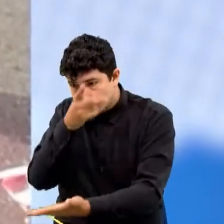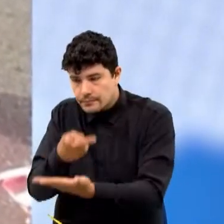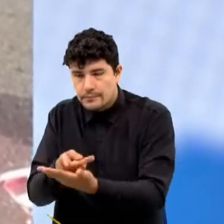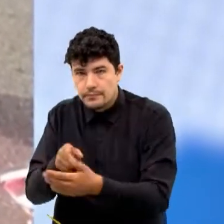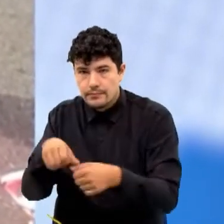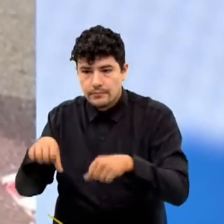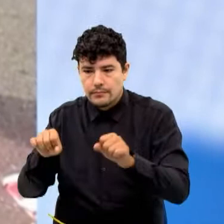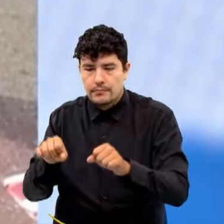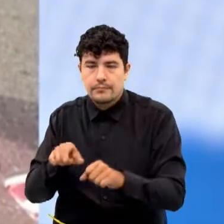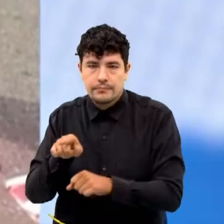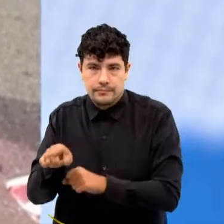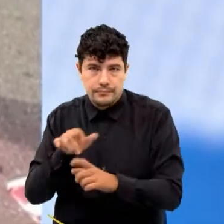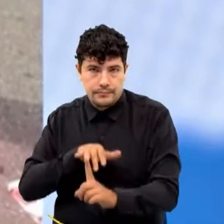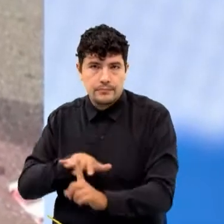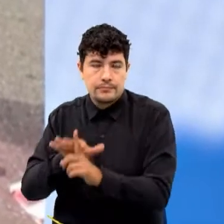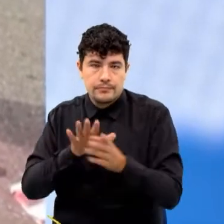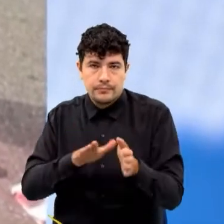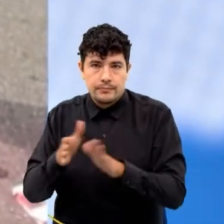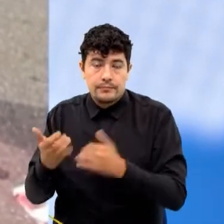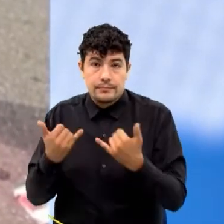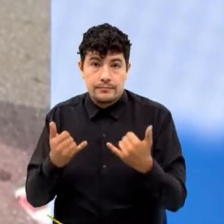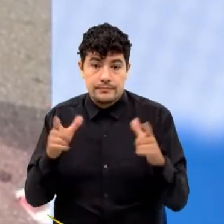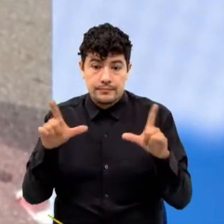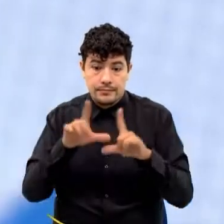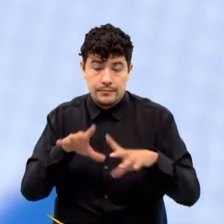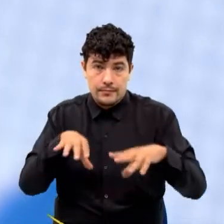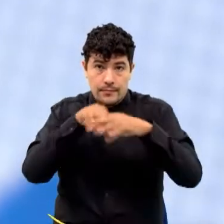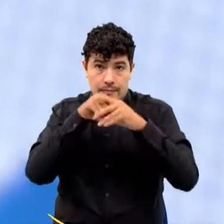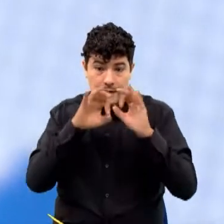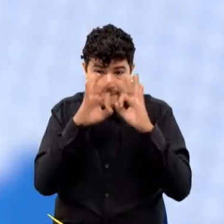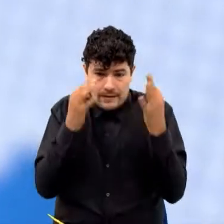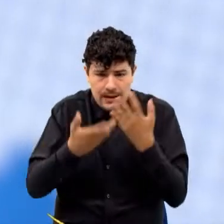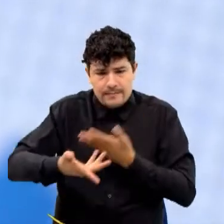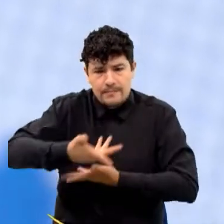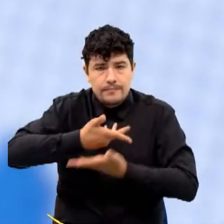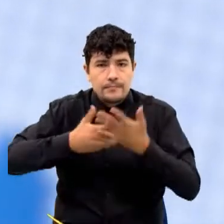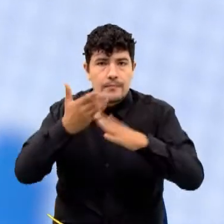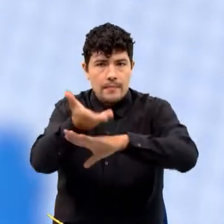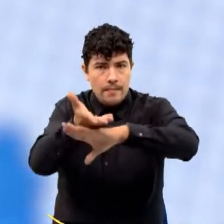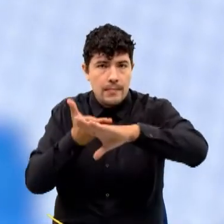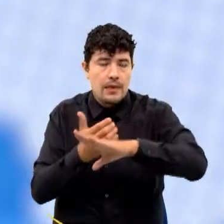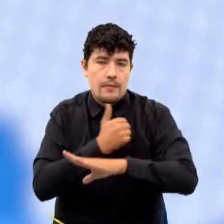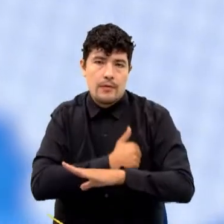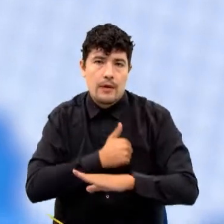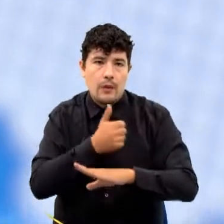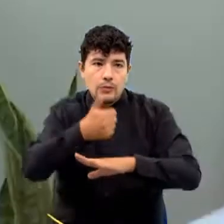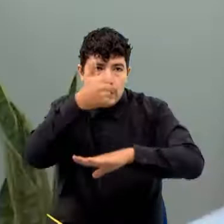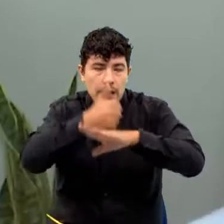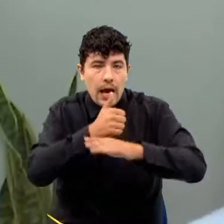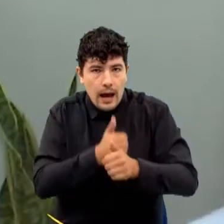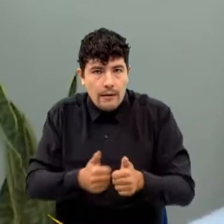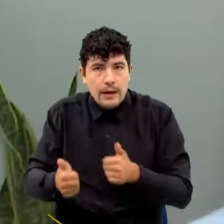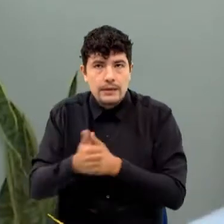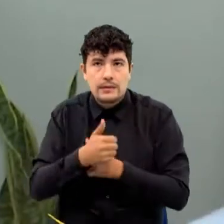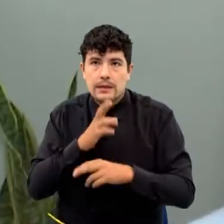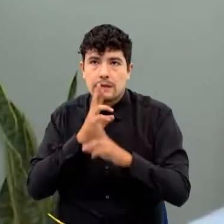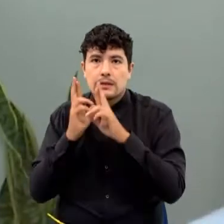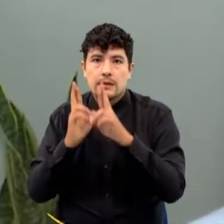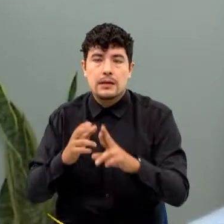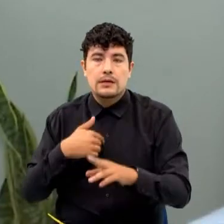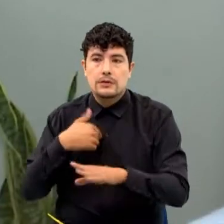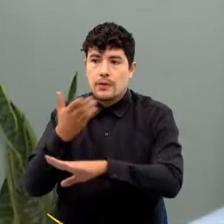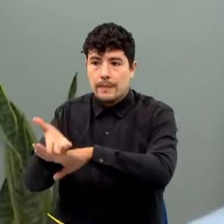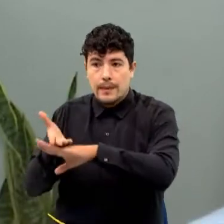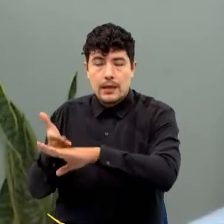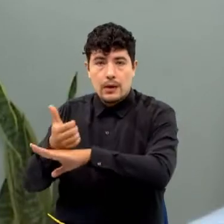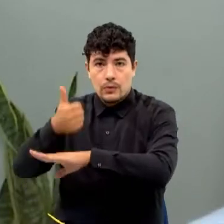vida. Hoy, la familia del Canal TRO pide nuevamente a las autoridades avanzar en el caso. Quiero pedirle a las